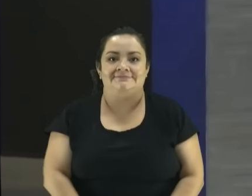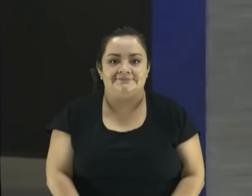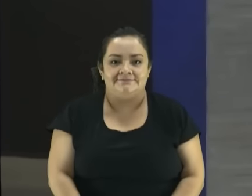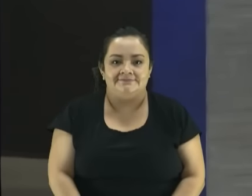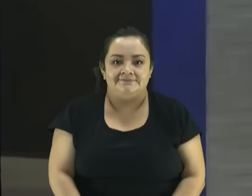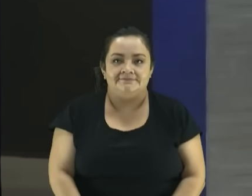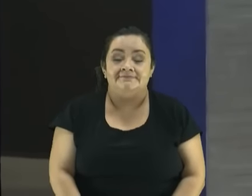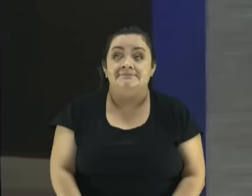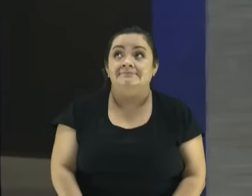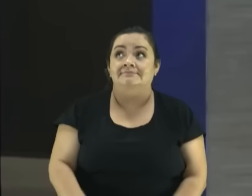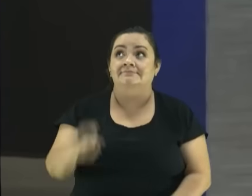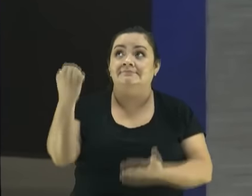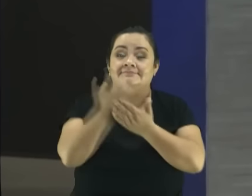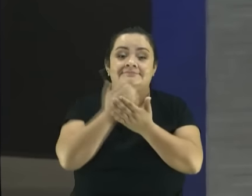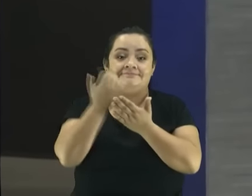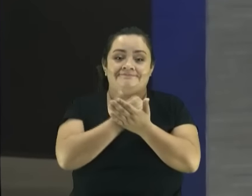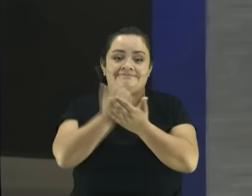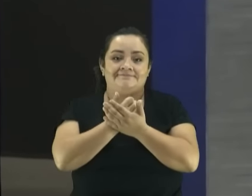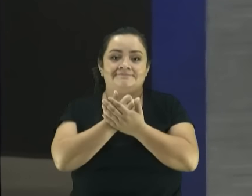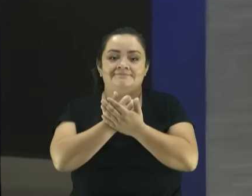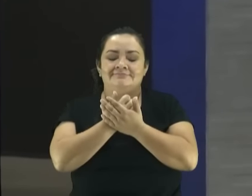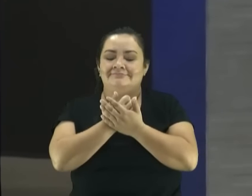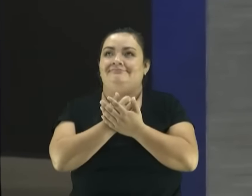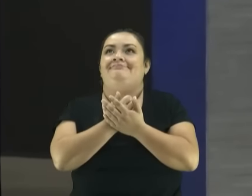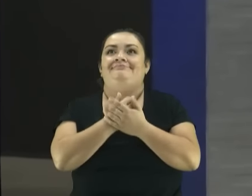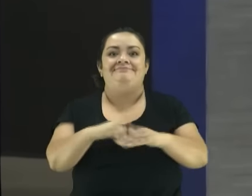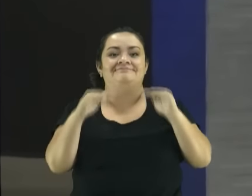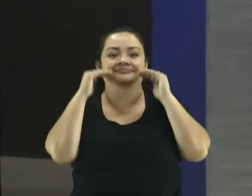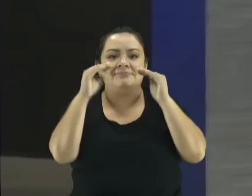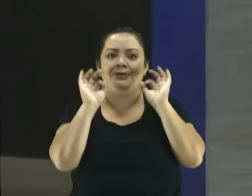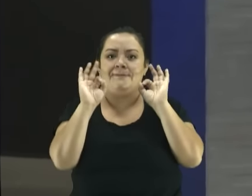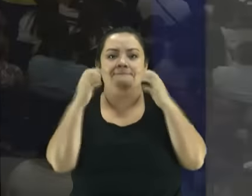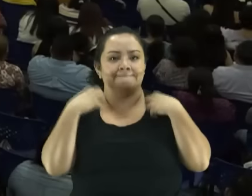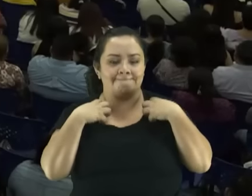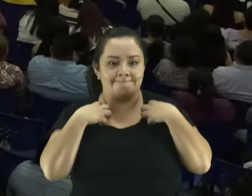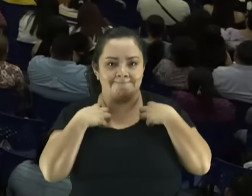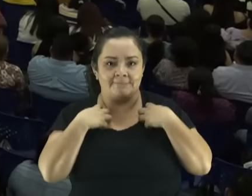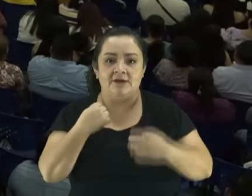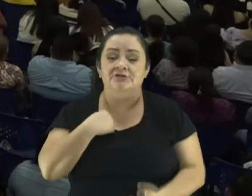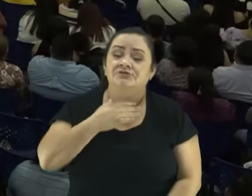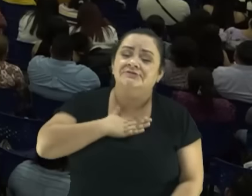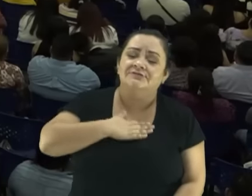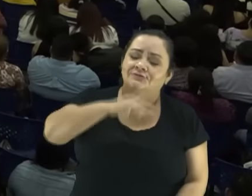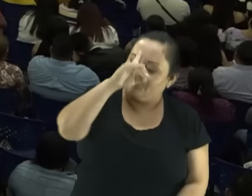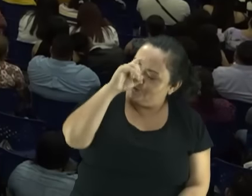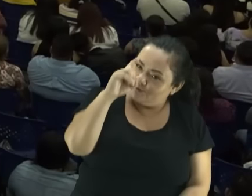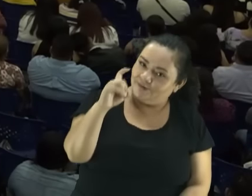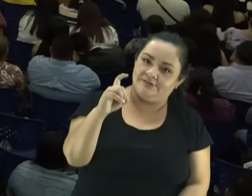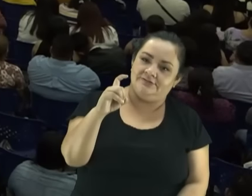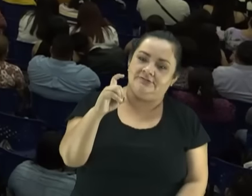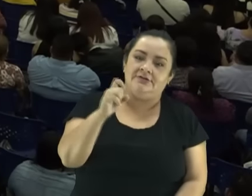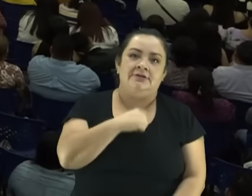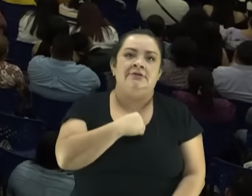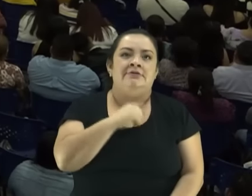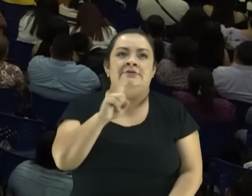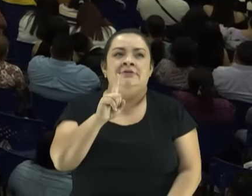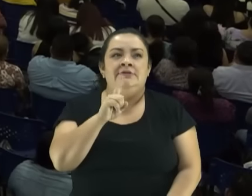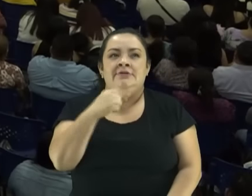evangelio es otro nivel de vida o sea no sé cuál será su sueño Yo tengo años pero años de no ir a Walt